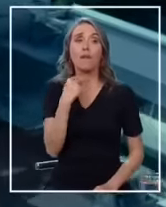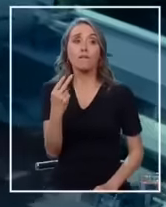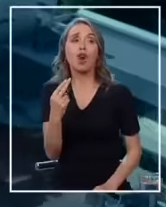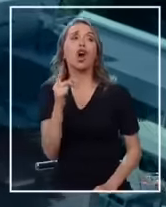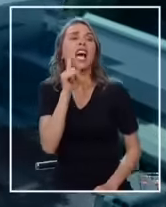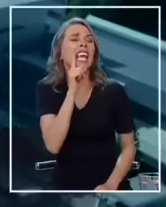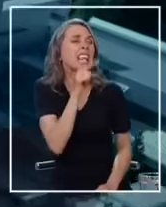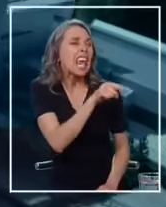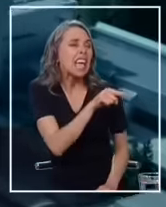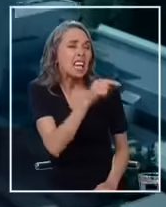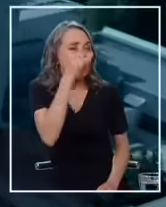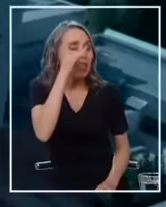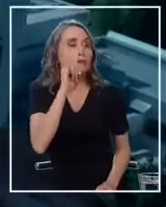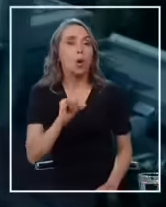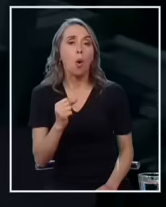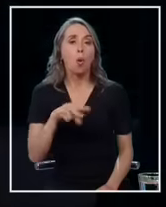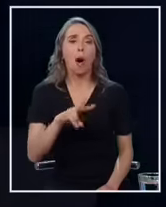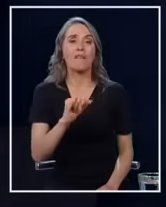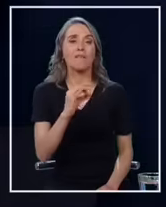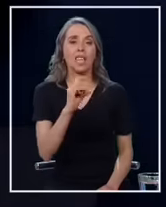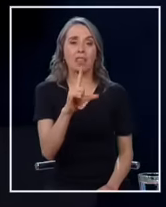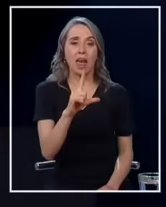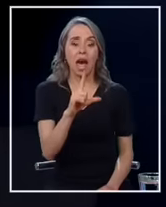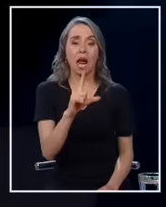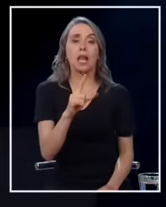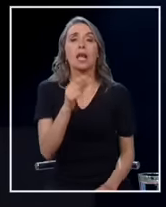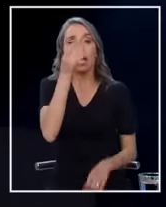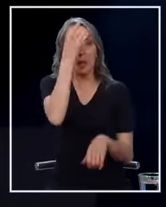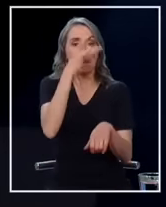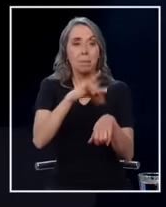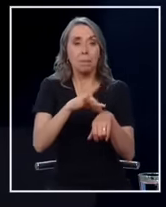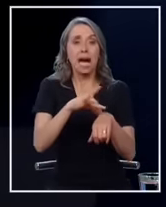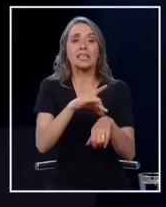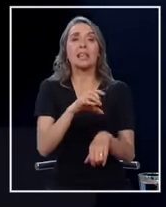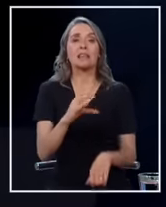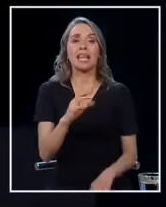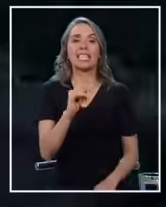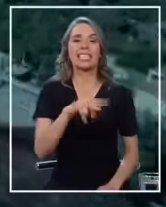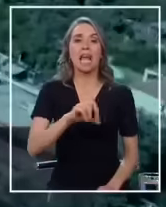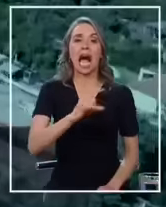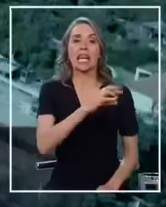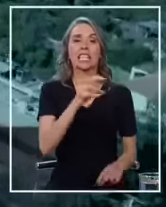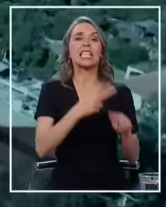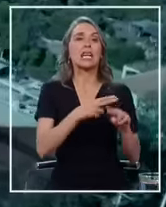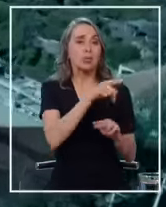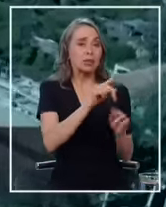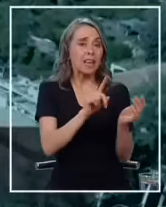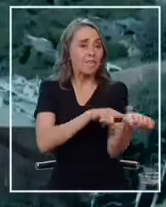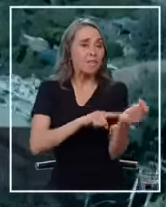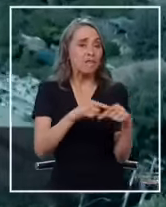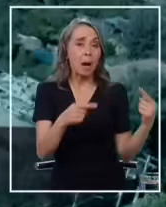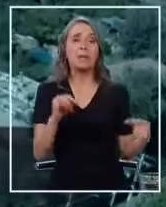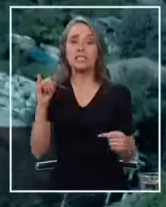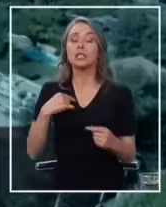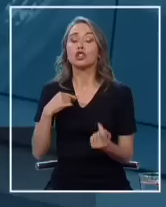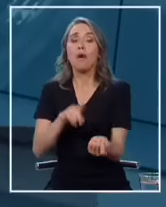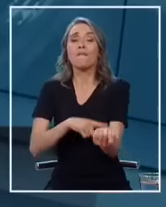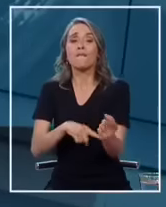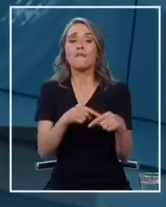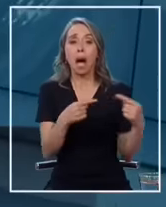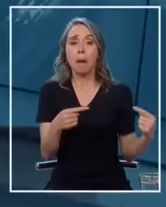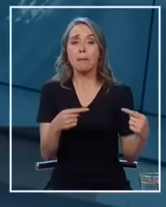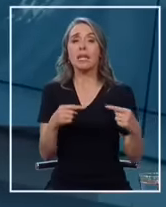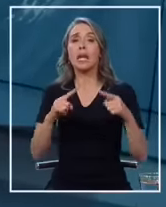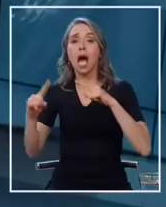¿Quién es usted? Perdón. Juan Vidal. O el paciente Cristian Aguirre. ¿Y usted qué es, familiar? Sí, familiar.